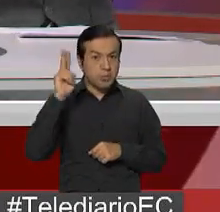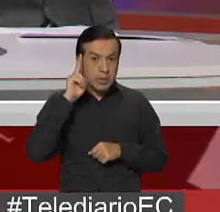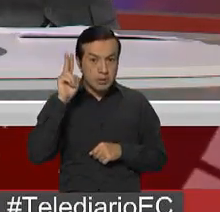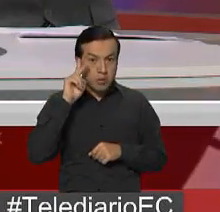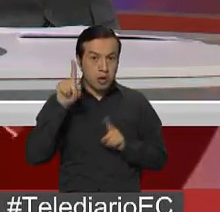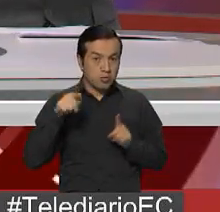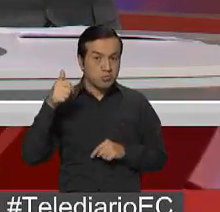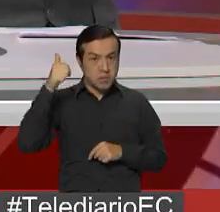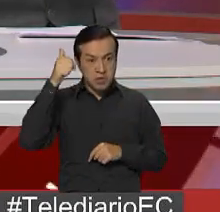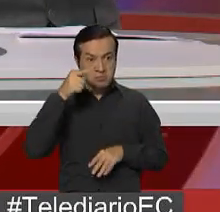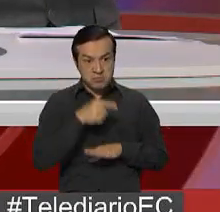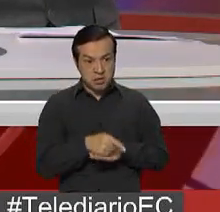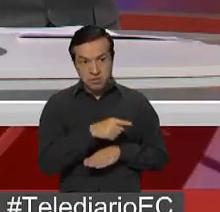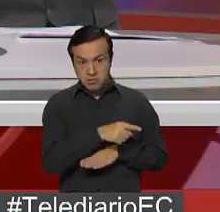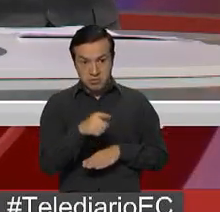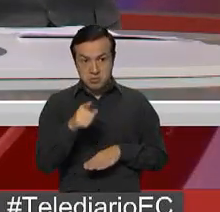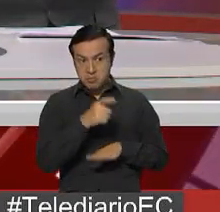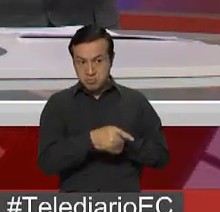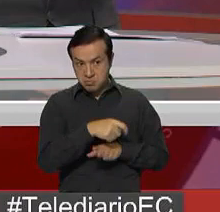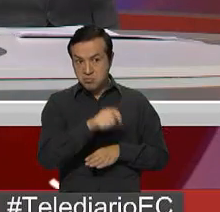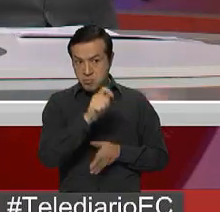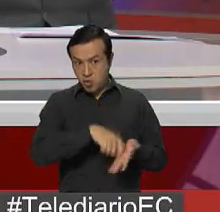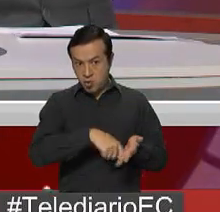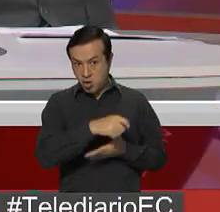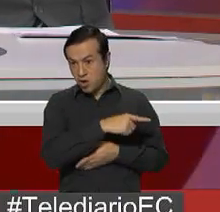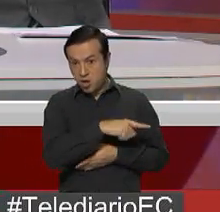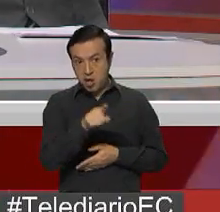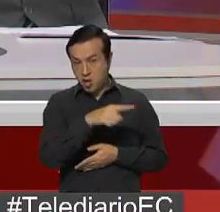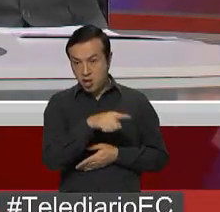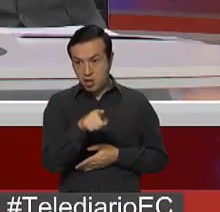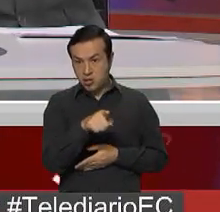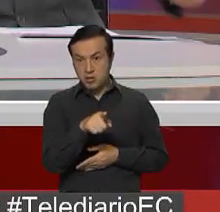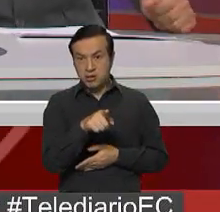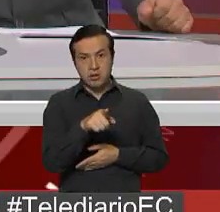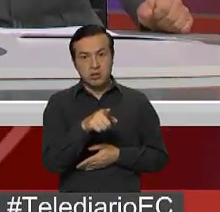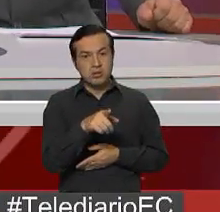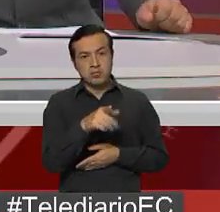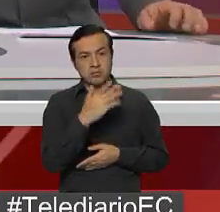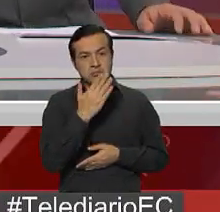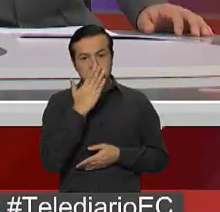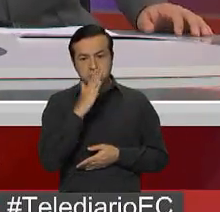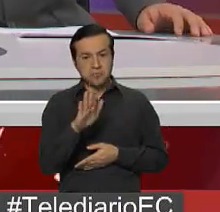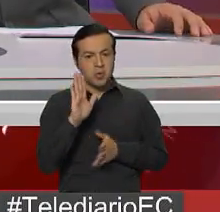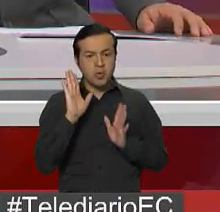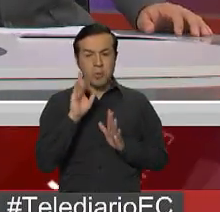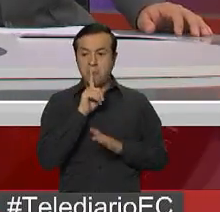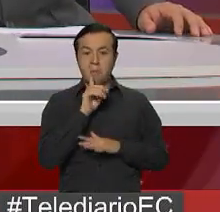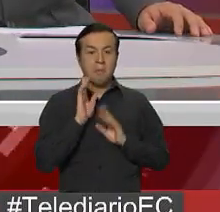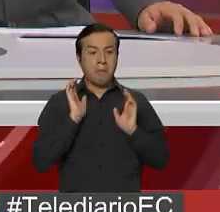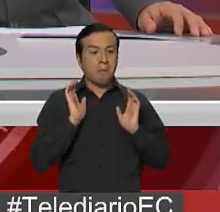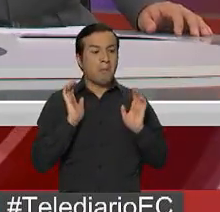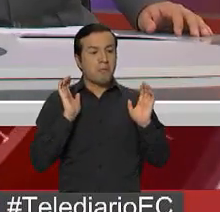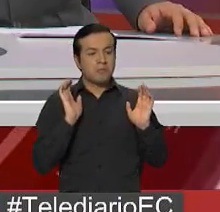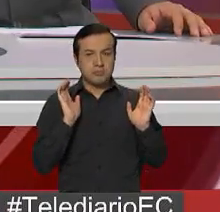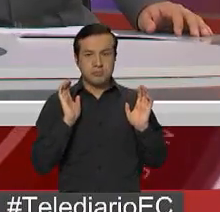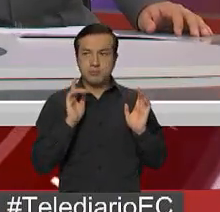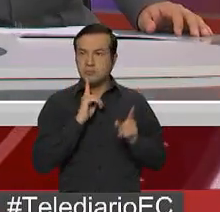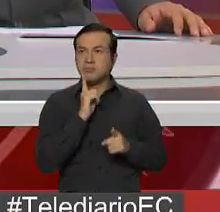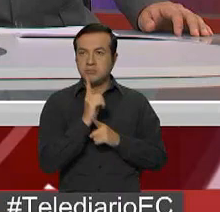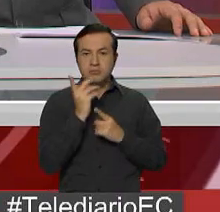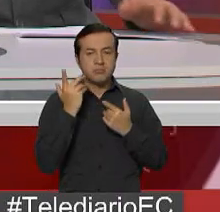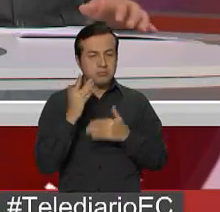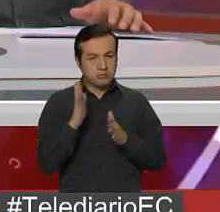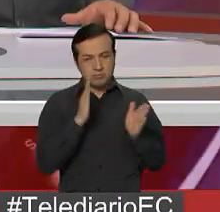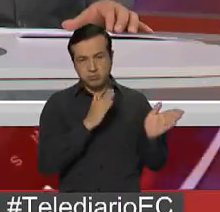altos que finalmente dan luz verde para las contrataciones finalmente no respondan qué tiene que ver y es lo que está pasando